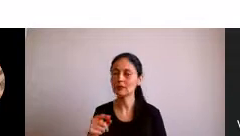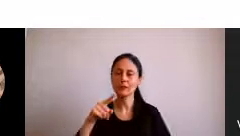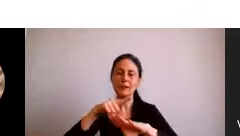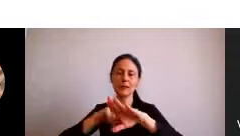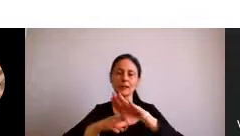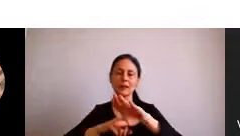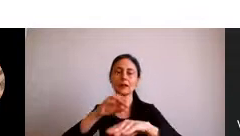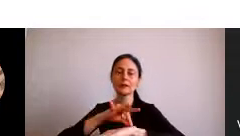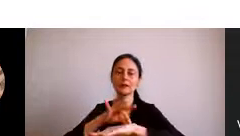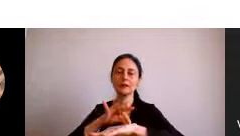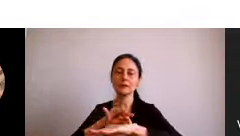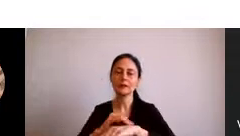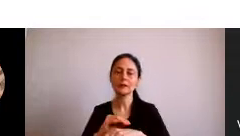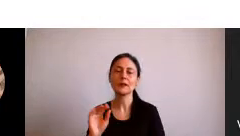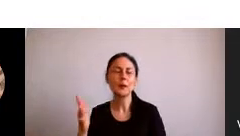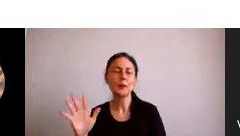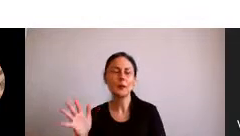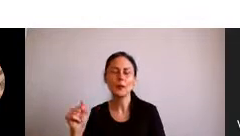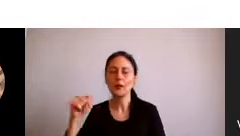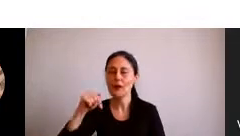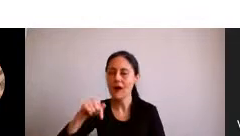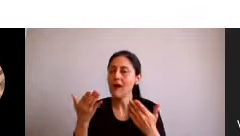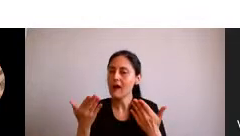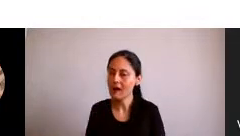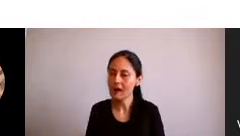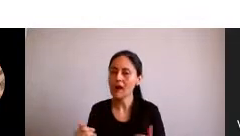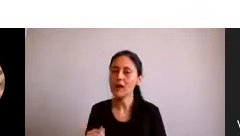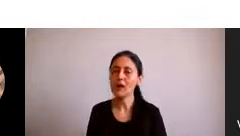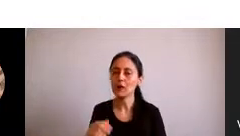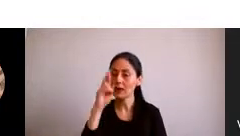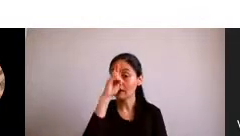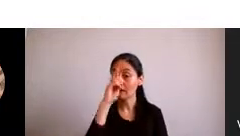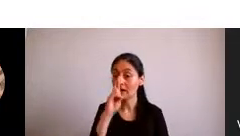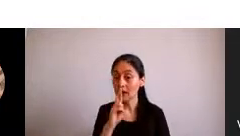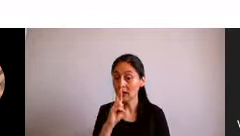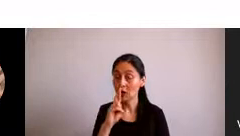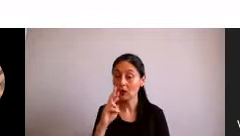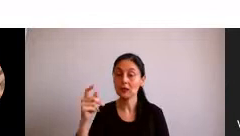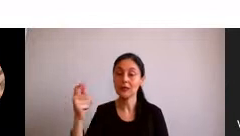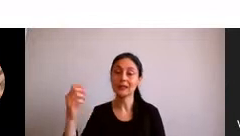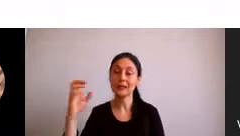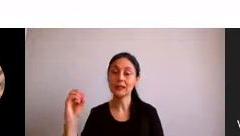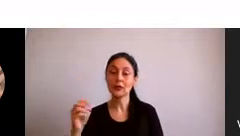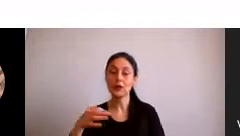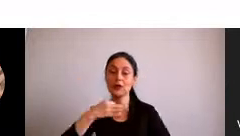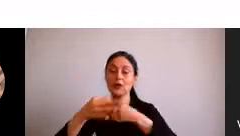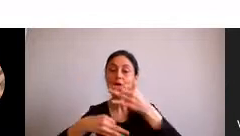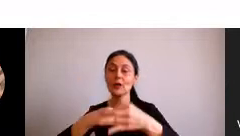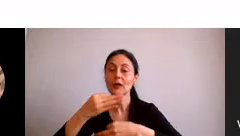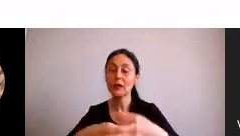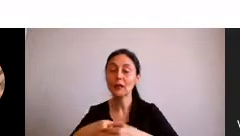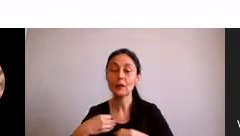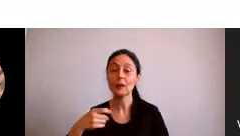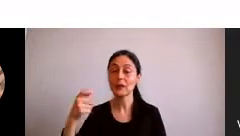lo que explicaba recién Evelyn sobre el rol, por ejemplo, del terapeuta ocupacional. También aquí hago mi propia mea